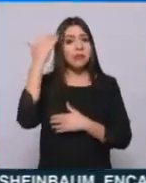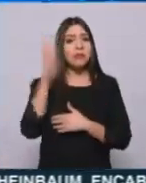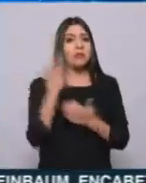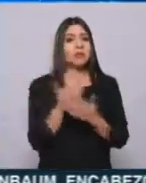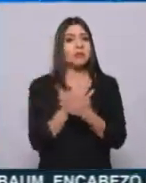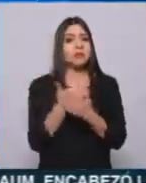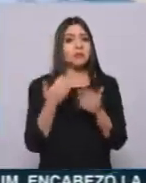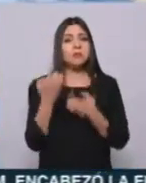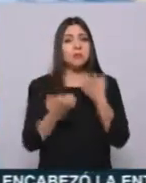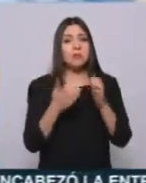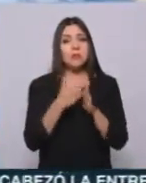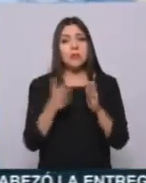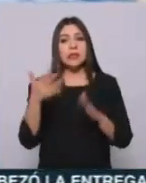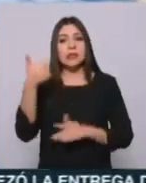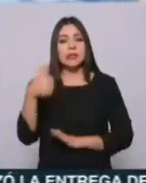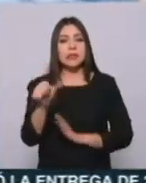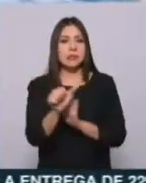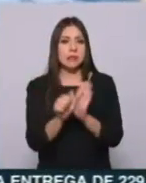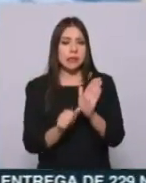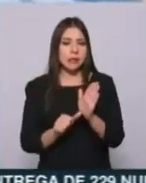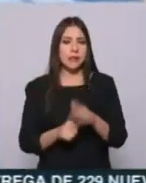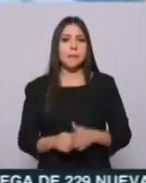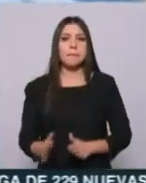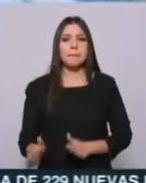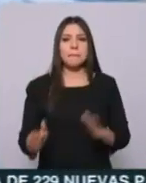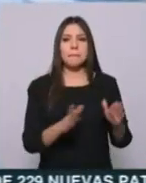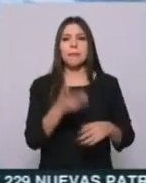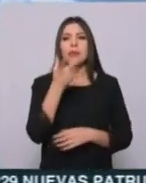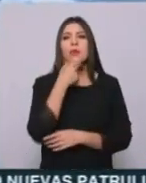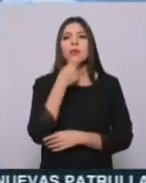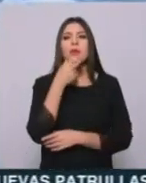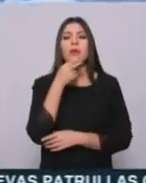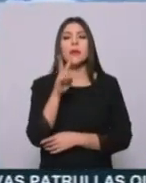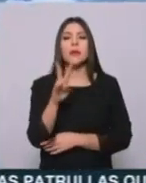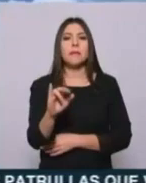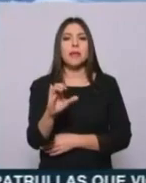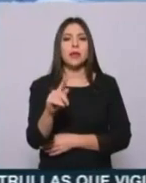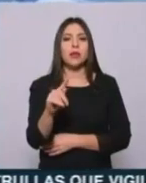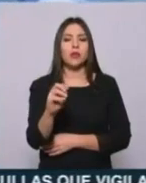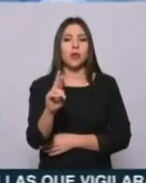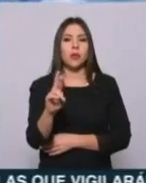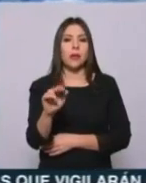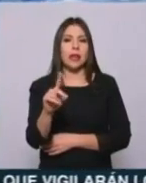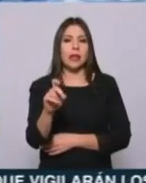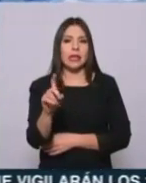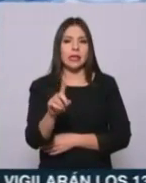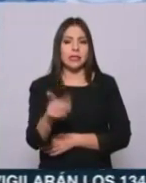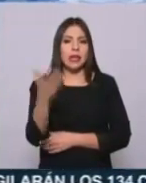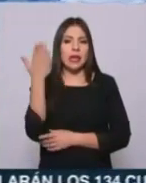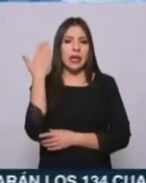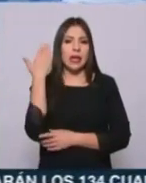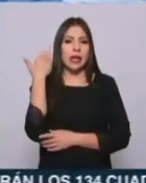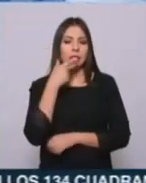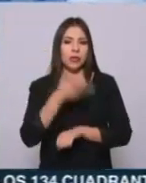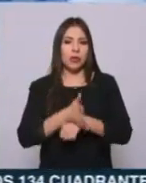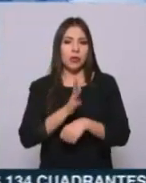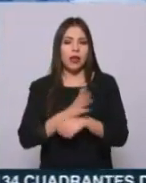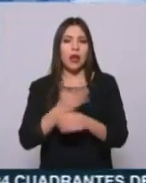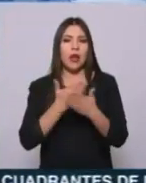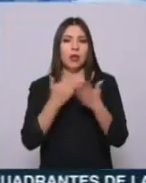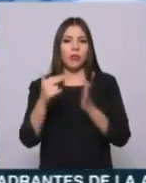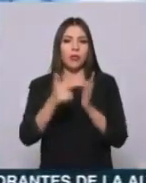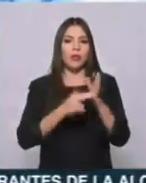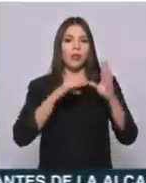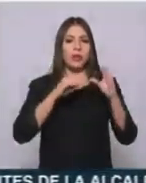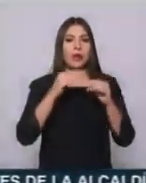más. El ex guardameta del conjunto de Barcelona, Víctor Valdés, ha firmado como nuevo entrenador del equipo juvenil A Azulgrana hasta